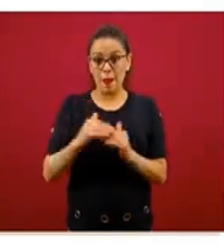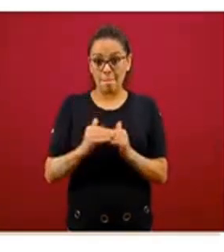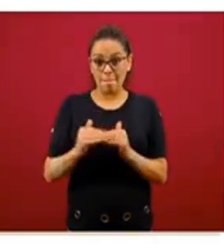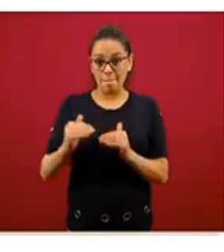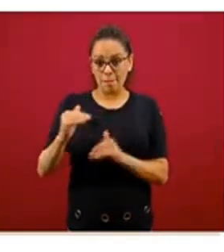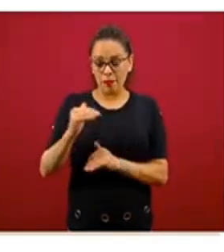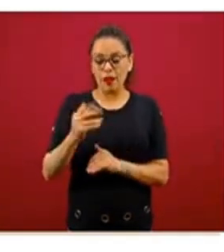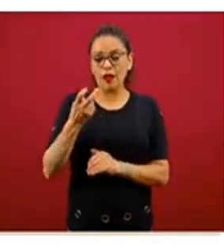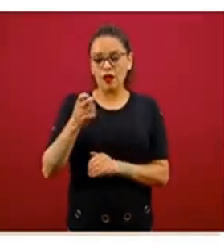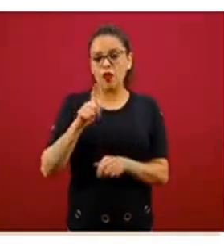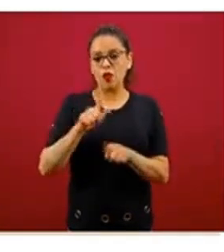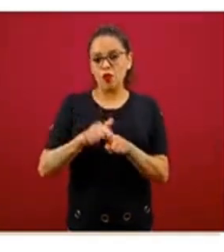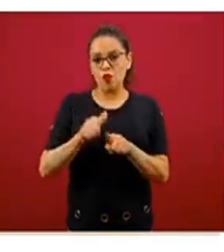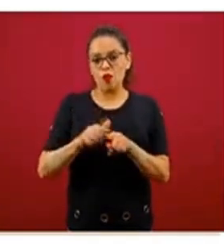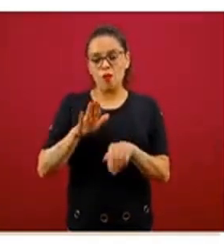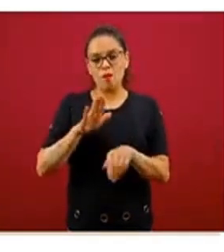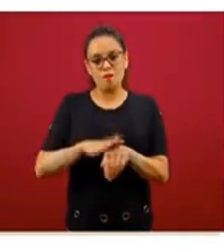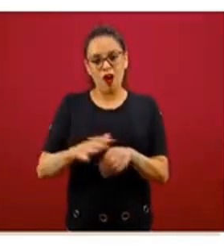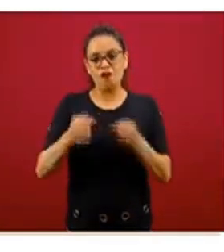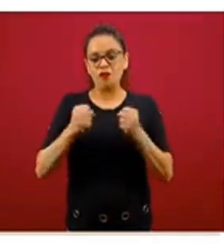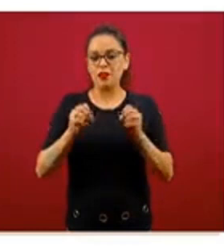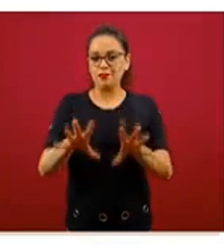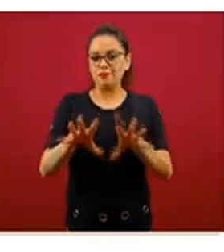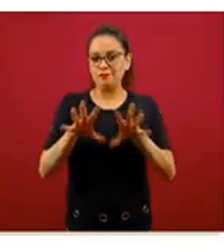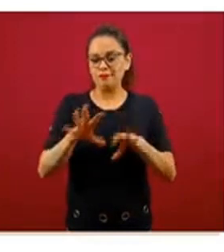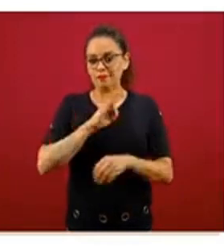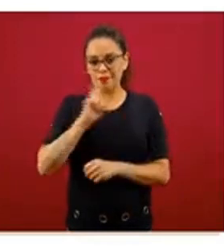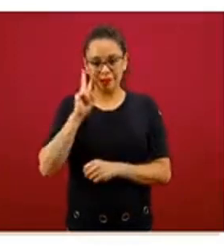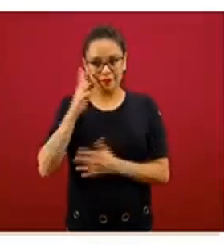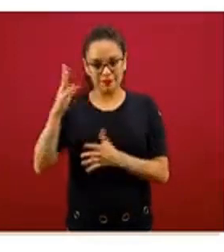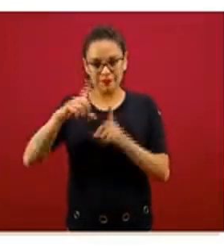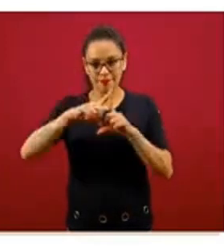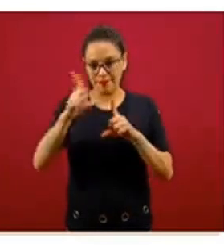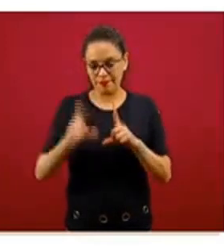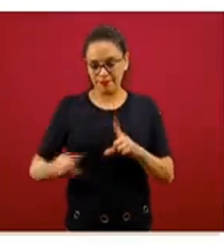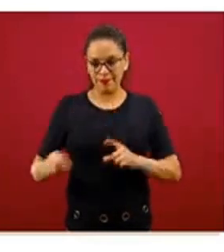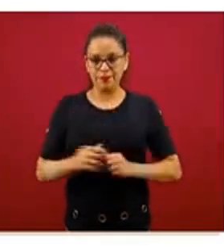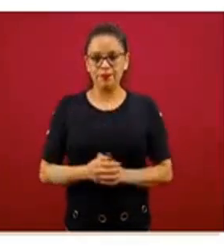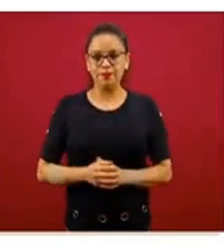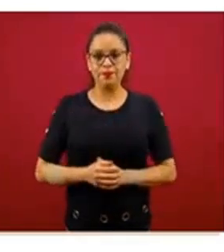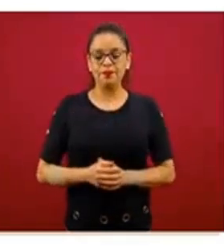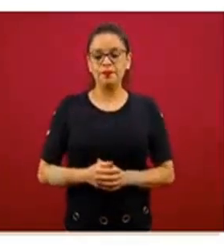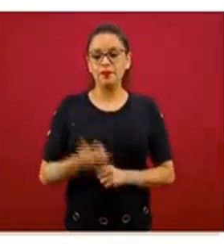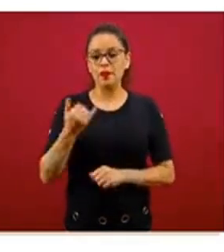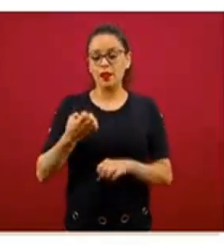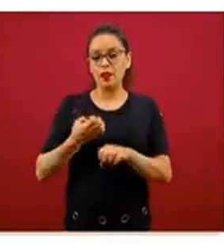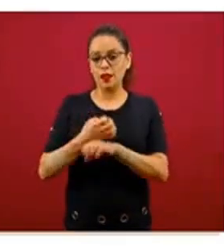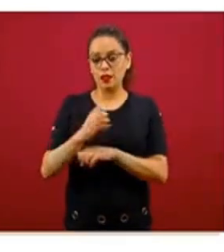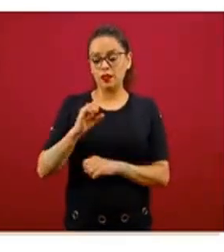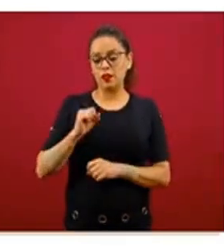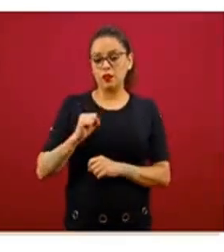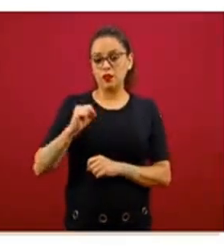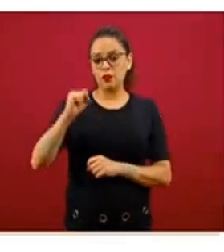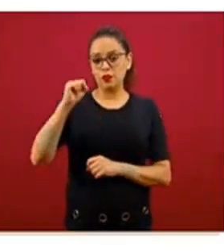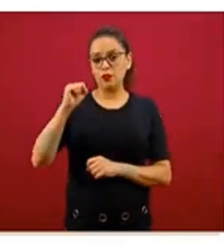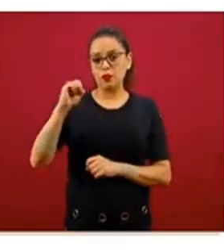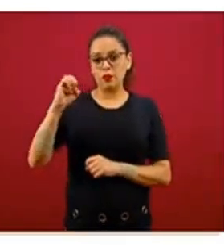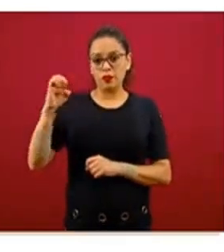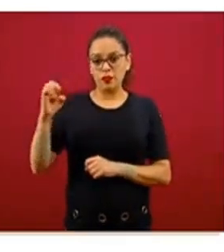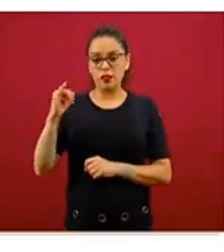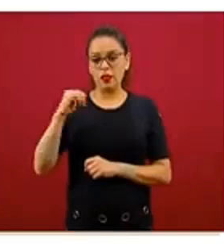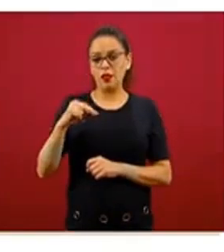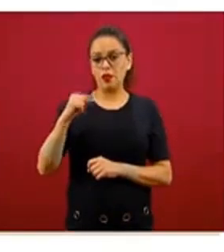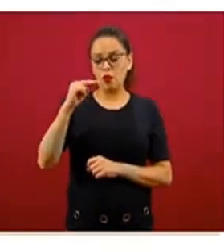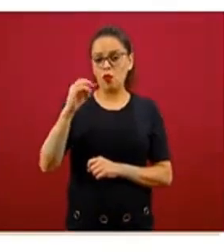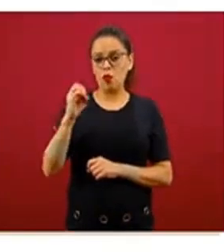color más intenso, además de los estados en el sureste y en el noroeste que ya habíamos visto